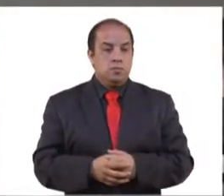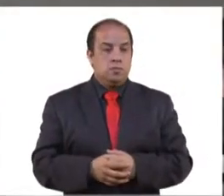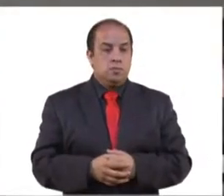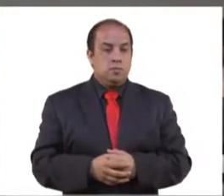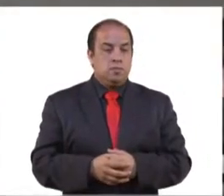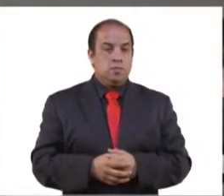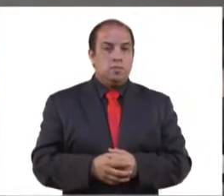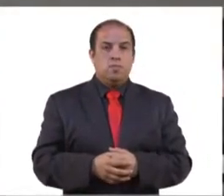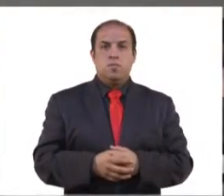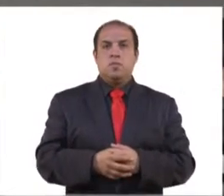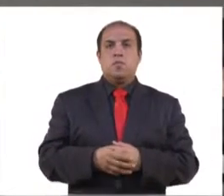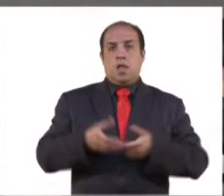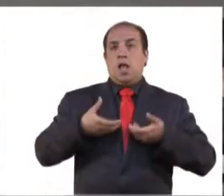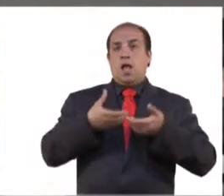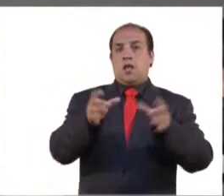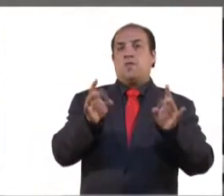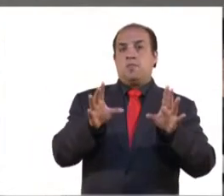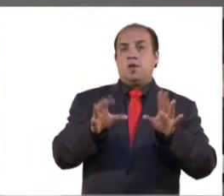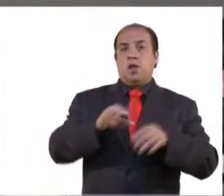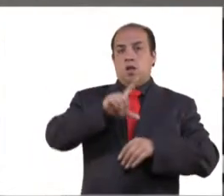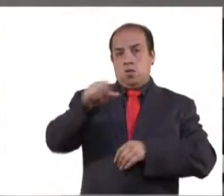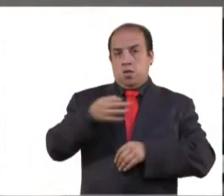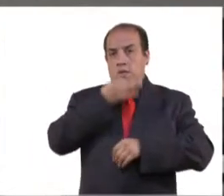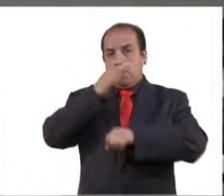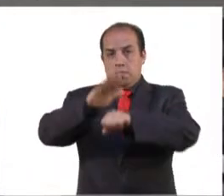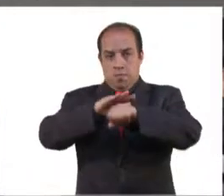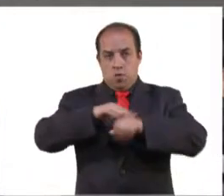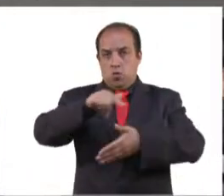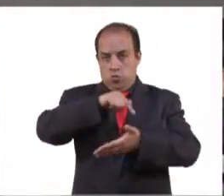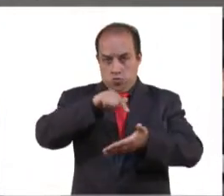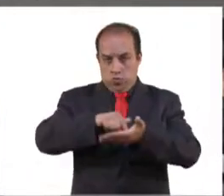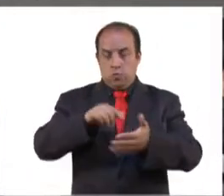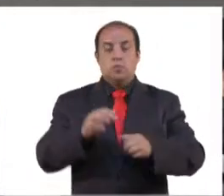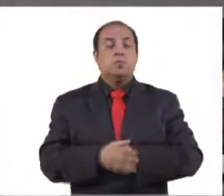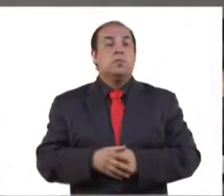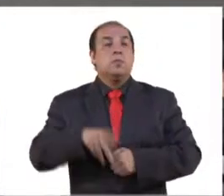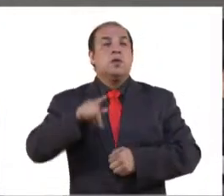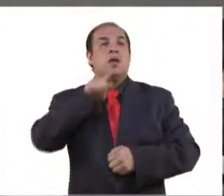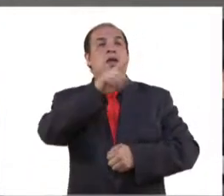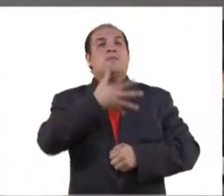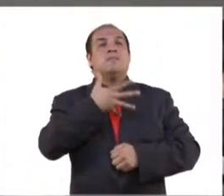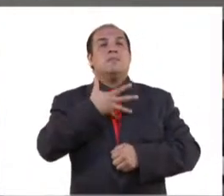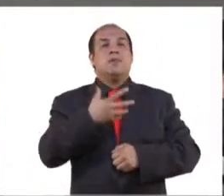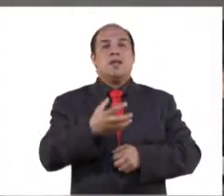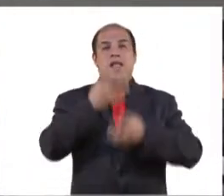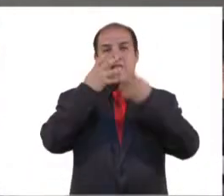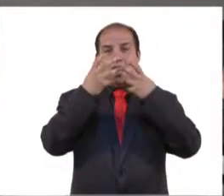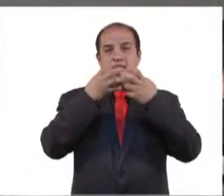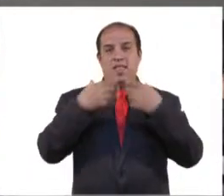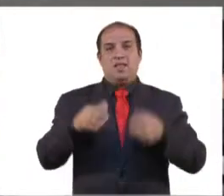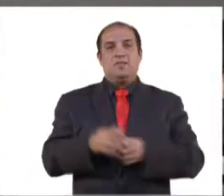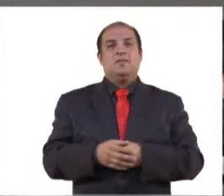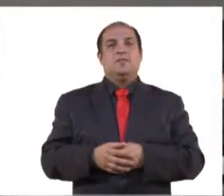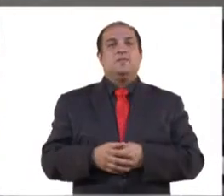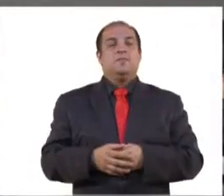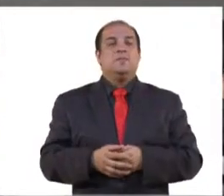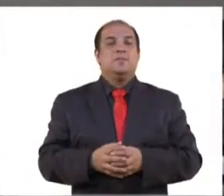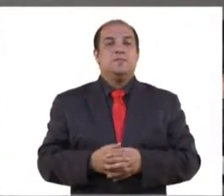Sí. En Reforma ya les decimos exactamente dónde, pero ahí va a ser el grito.